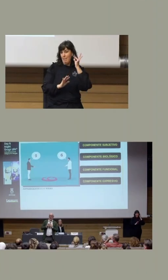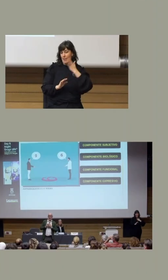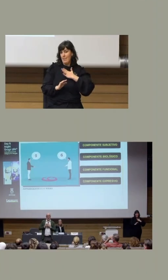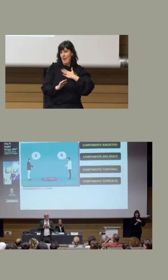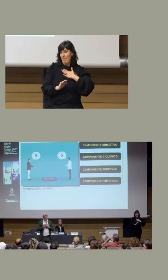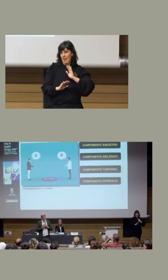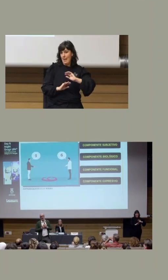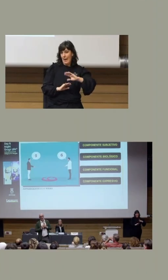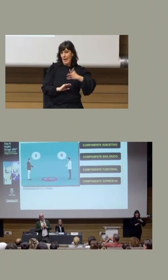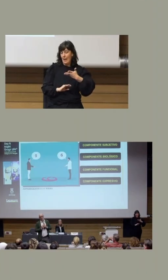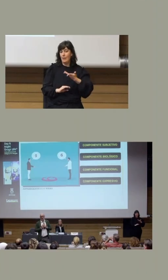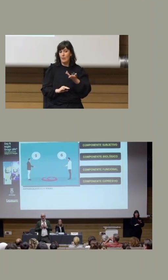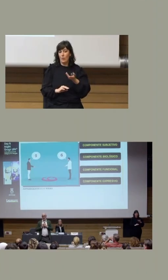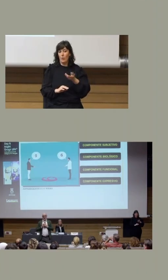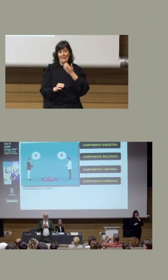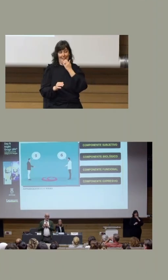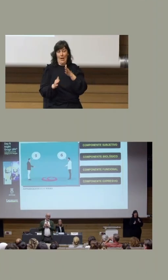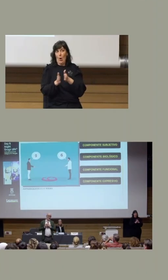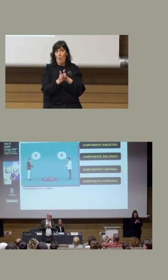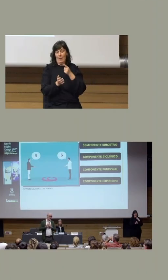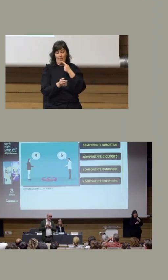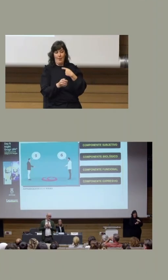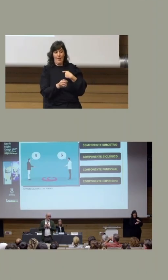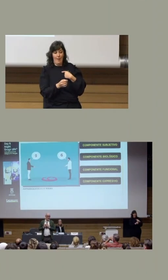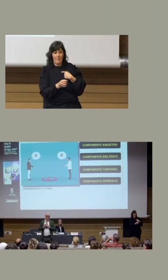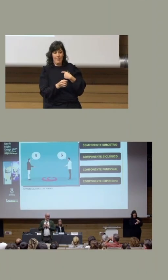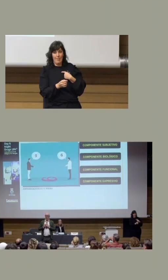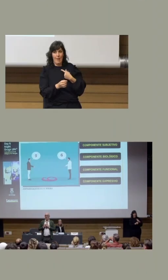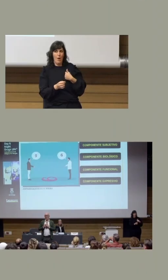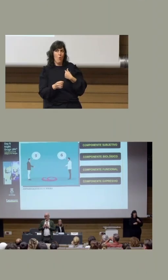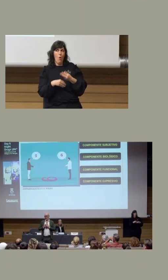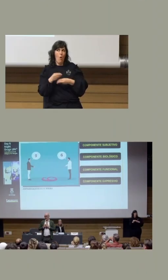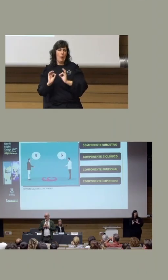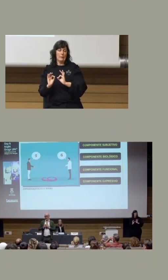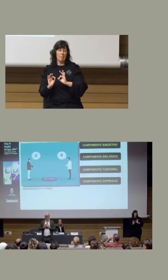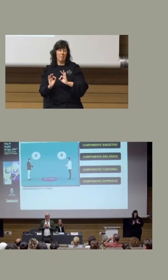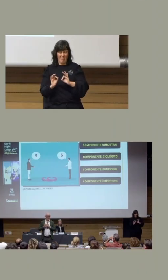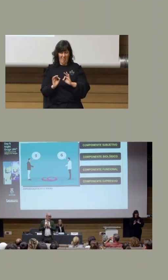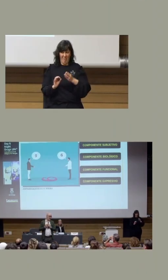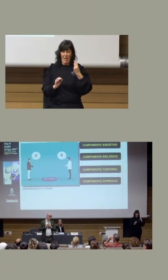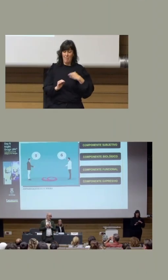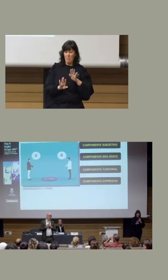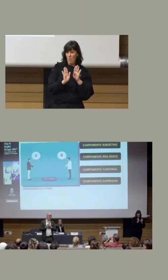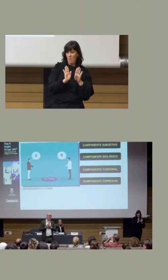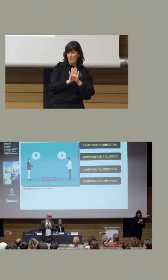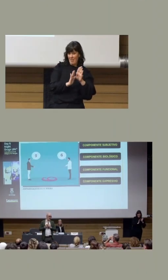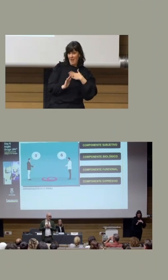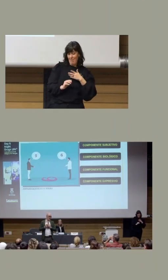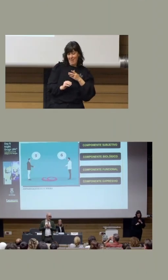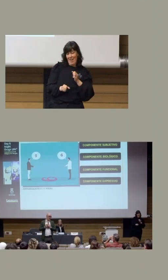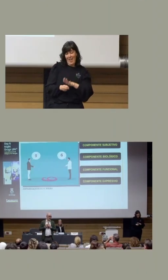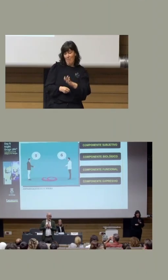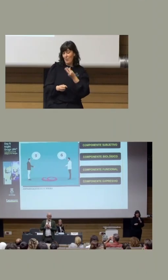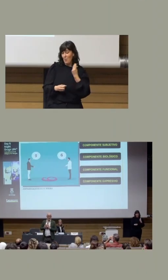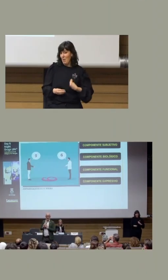esto, digo, eso lo dice mi vecina del quinto y no trabaja en este ámbito. No me sirve. Lo que sirve es los criterios profesionales.